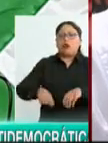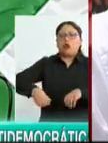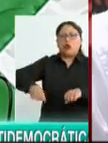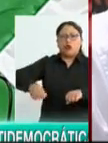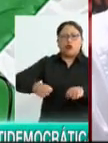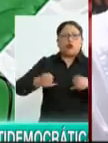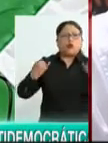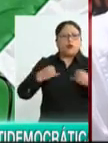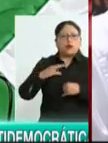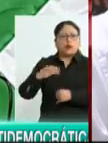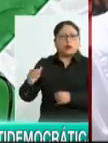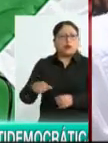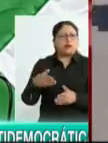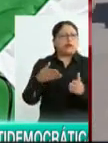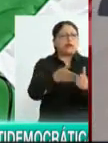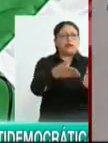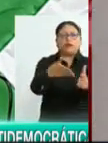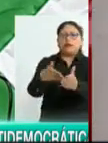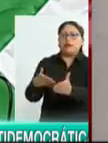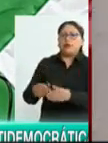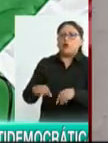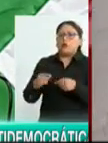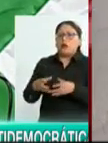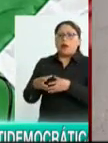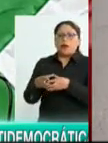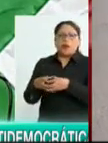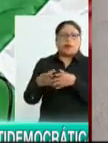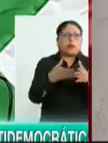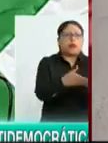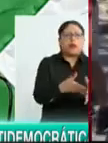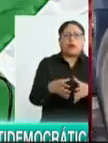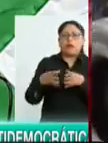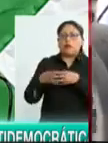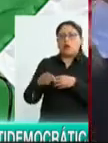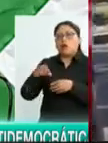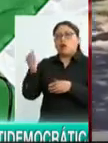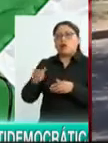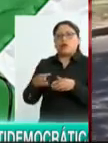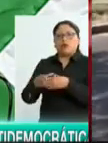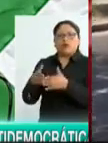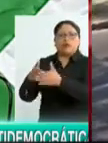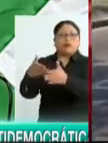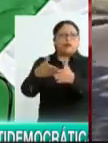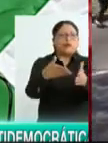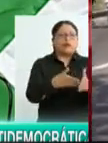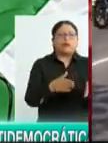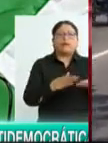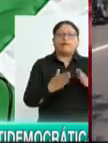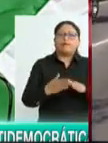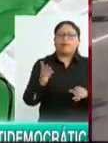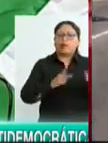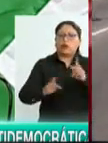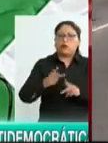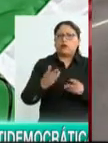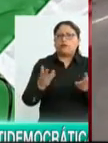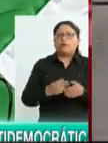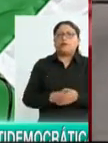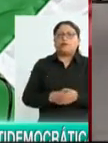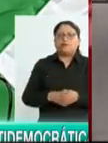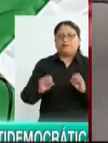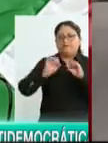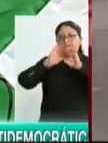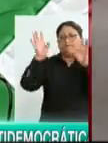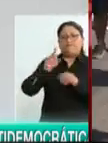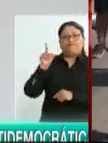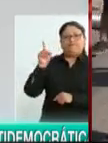parapolicial, para reprimir, para atemorizar, para atentar contra los derechos y los intereses del pueblo. Ahí, como se ve